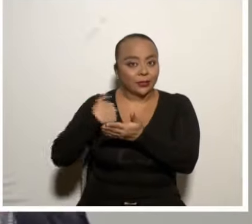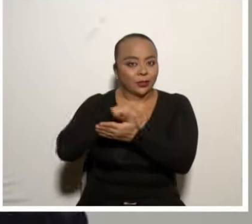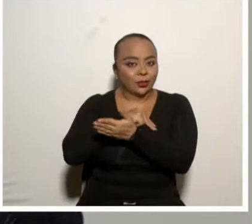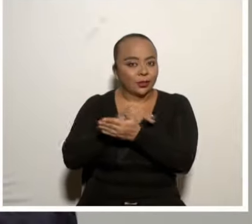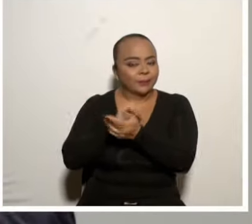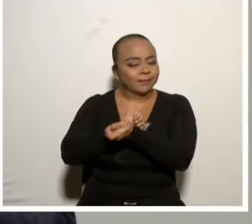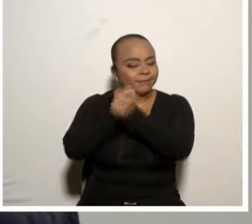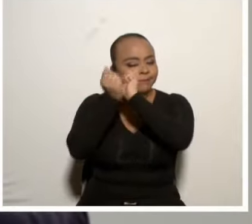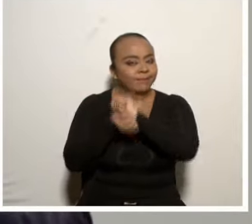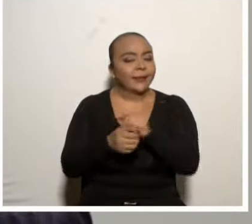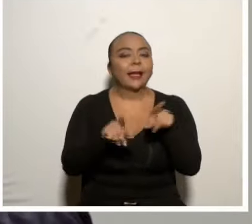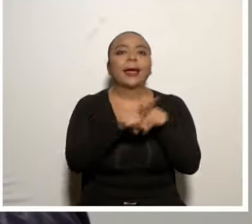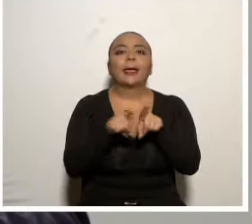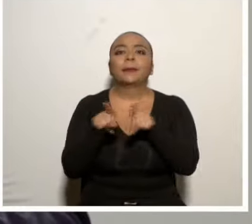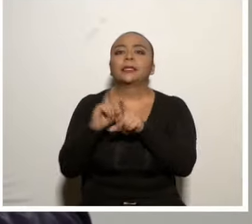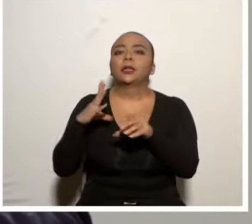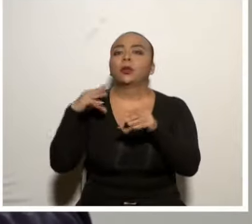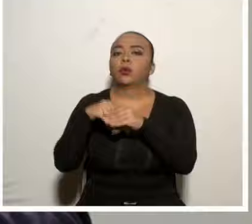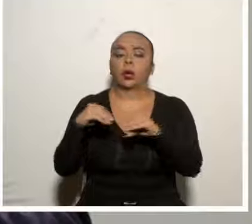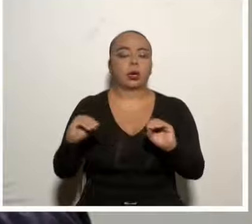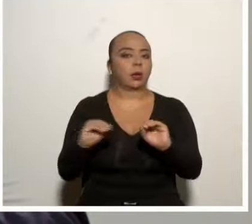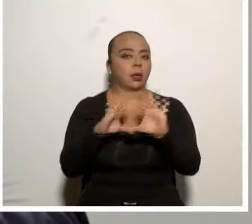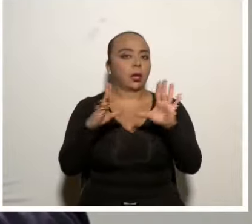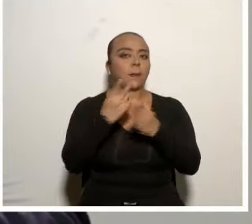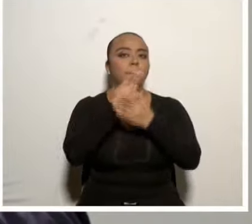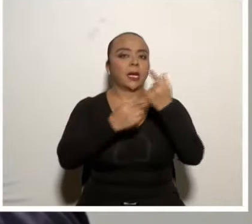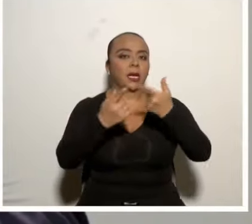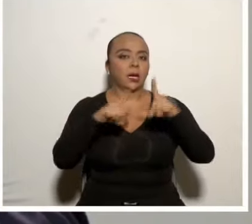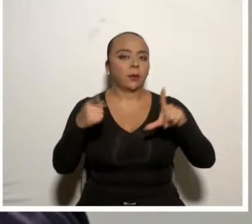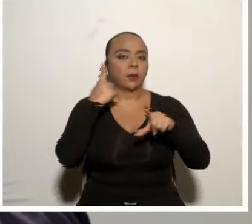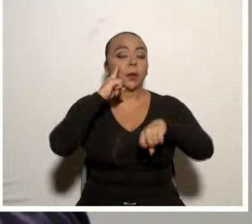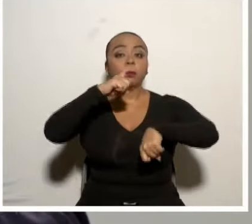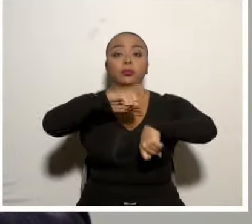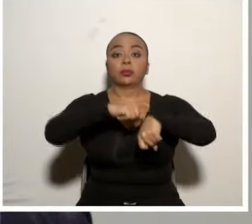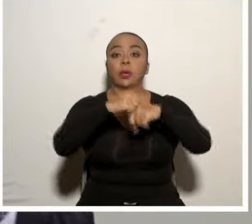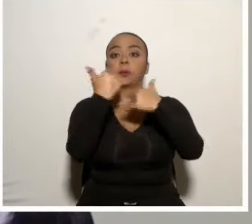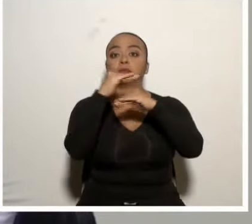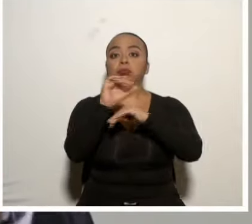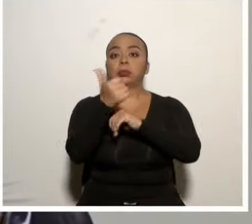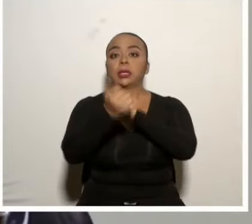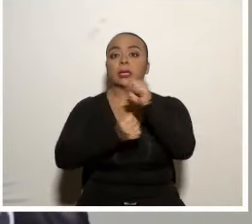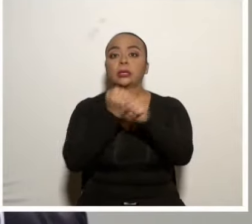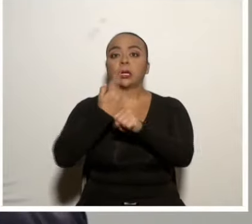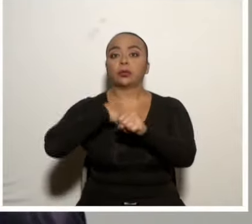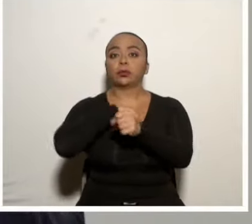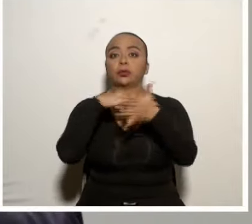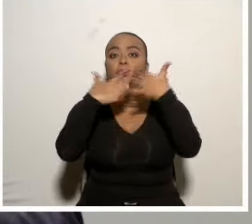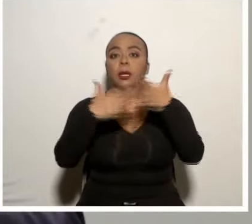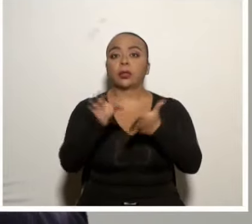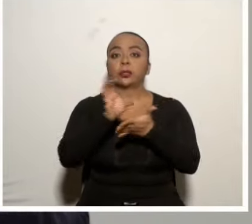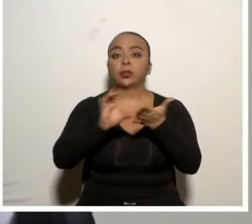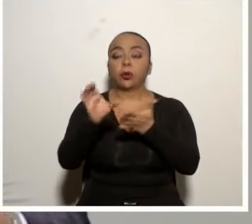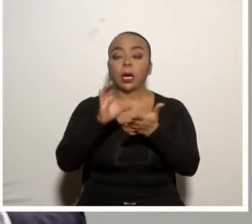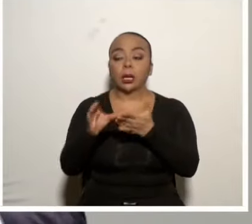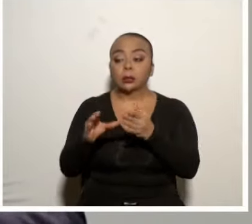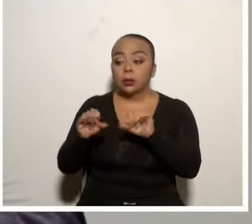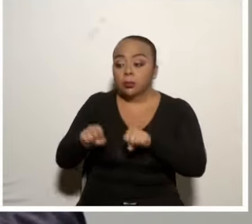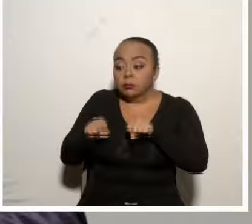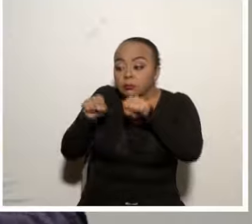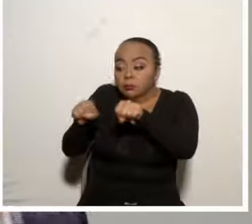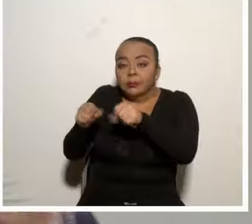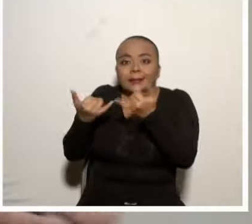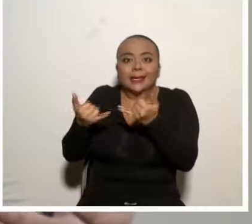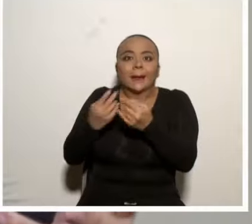en una reforma que además incluirá, por supuesto, bilingüismo, para que en un plazo de 10 años nuestros estudiantes de colegio salgan